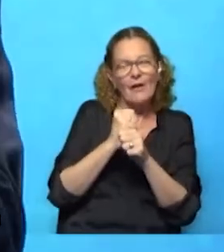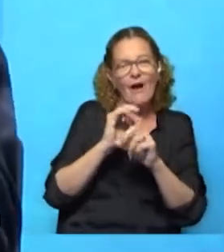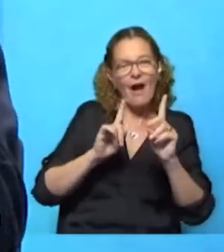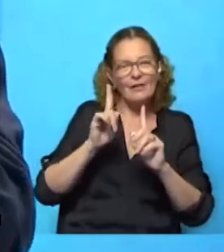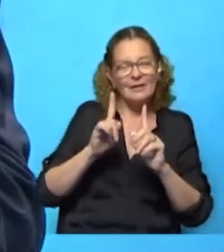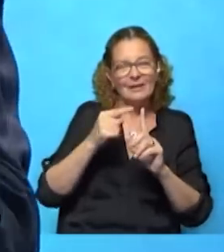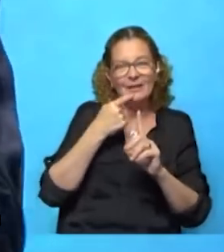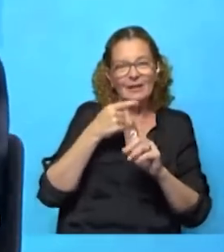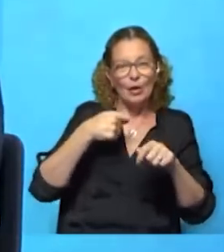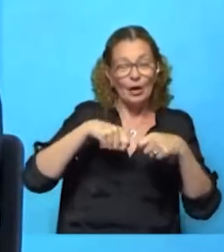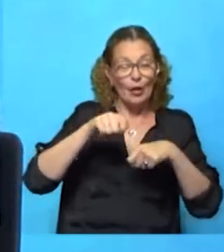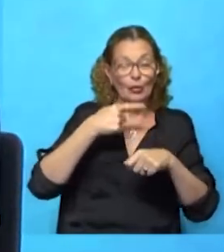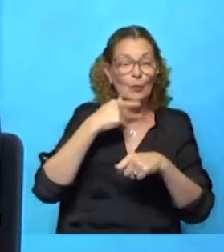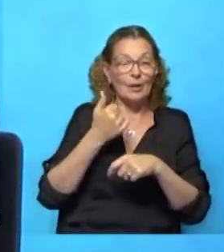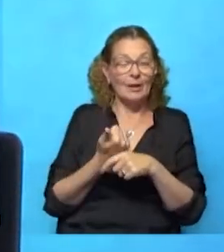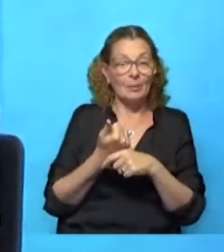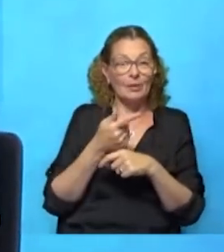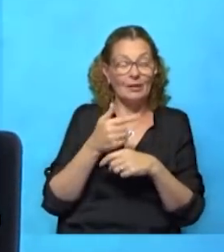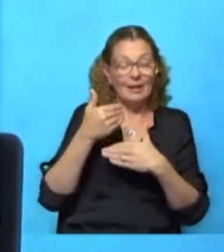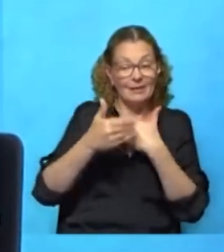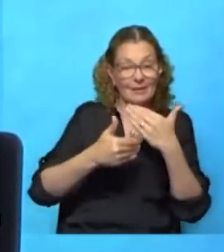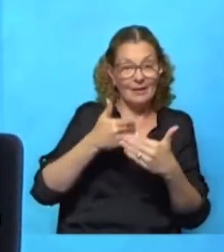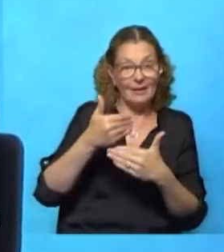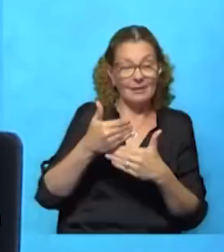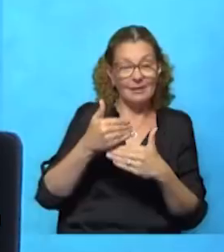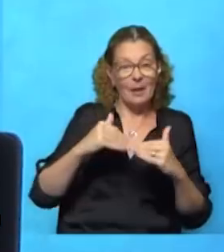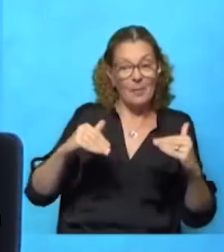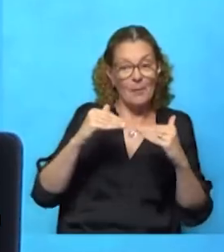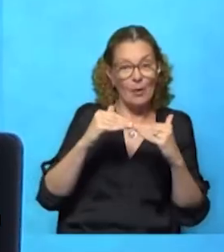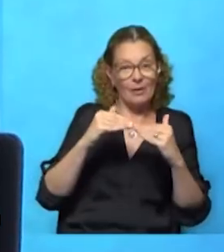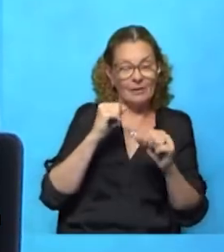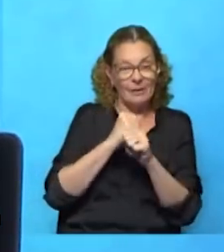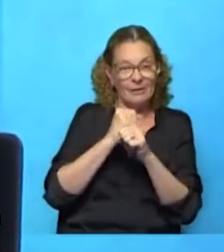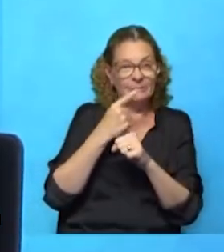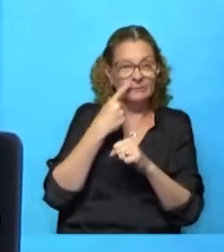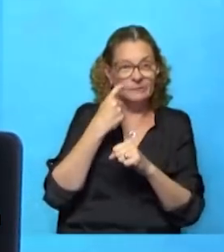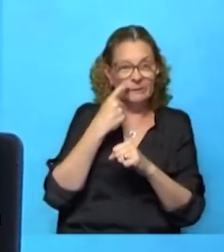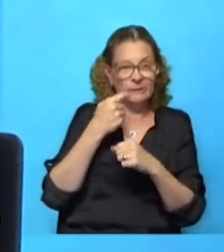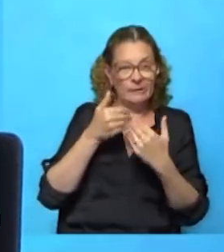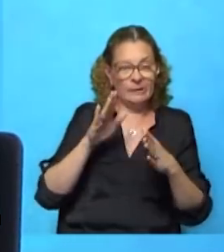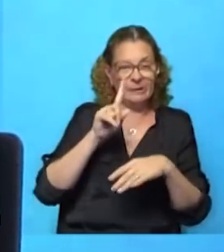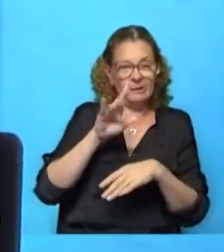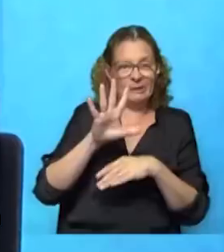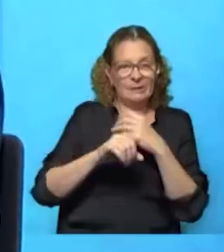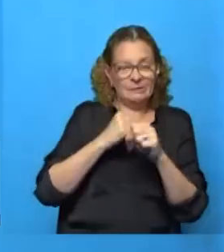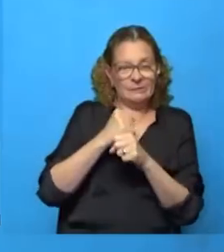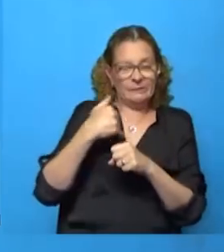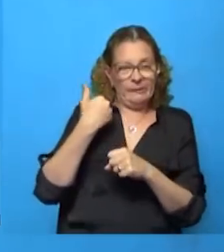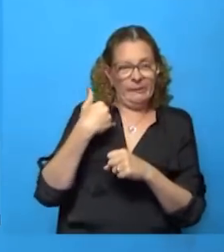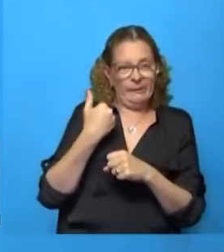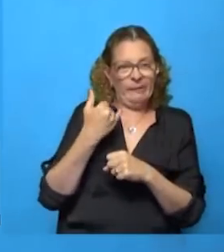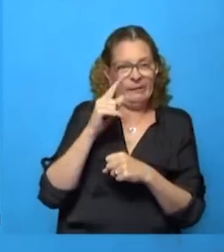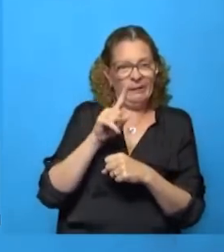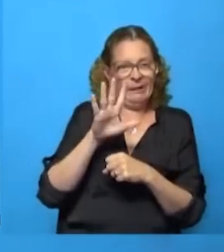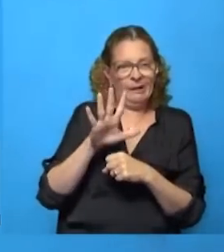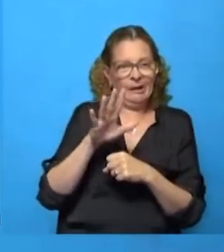el buen sentido de negocios por ejemplo este seguiste la misma línea arrancaste los 15 años muy joven sí